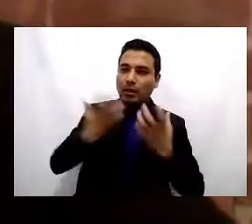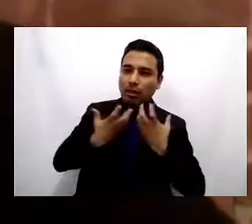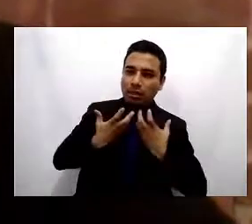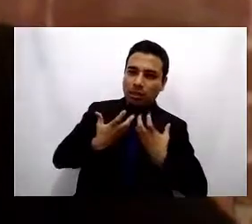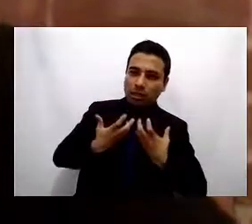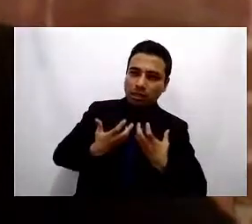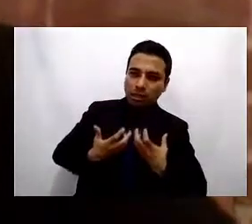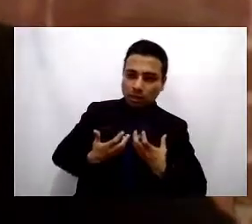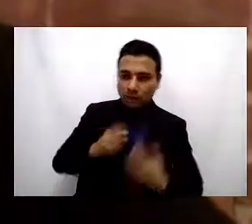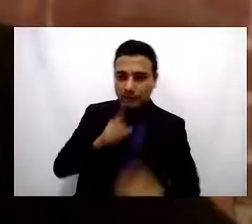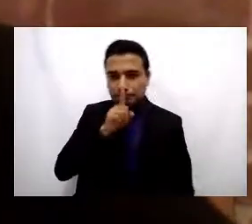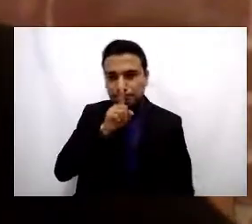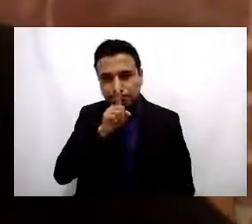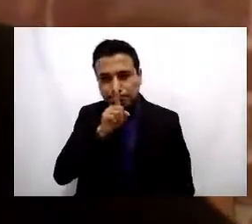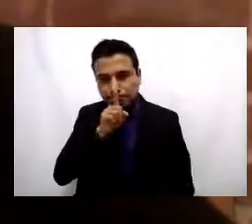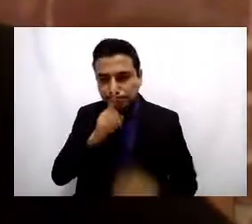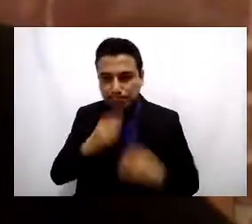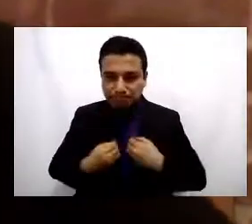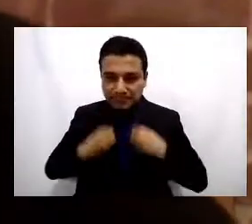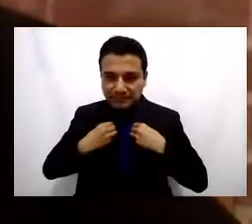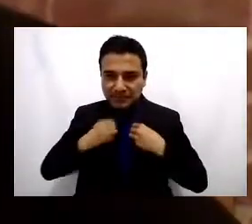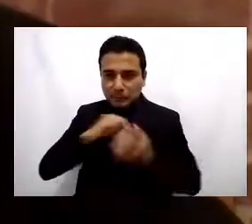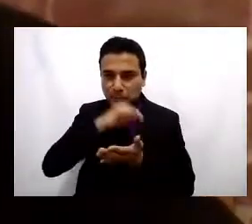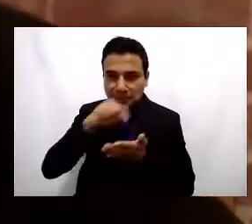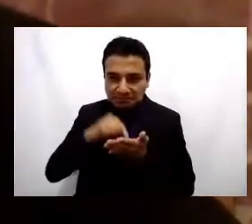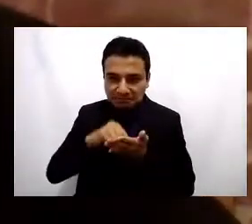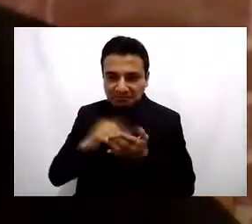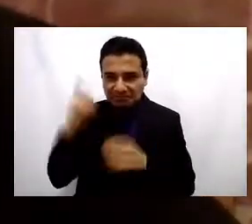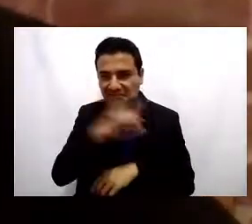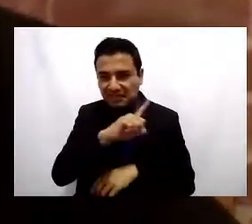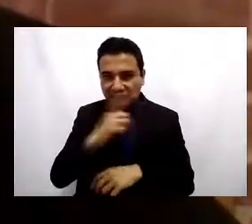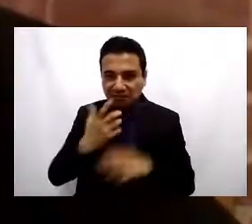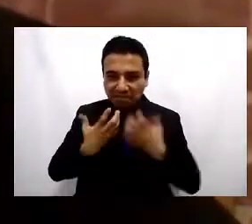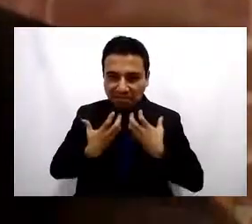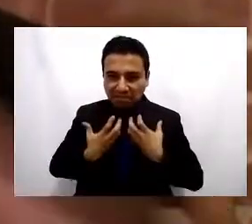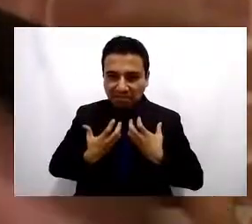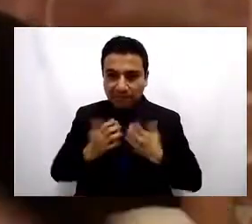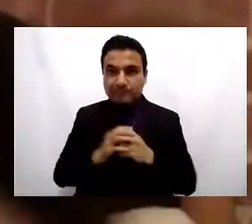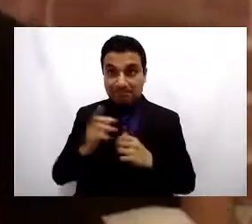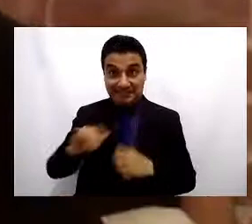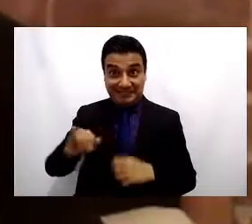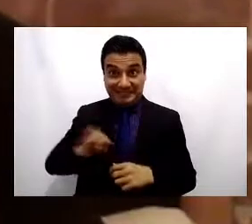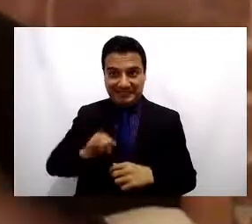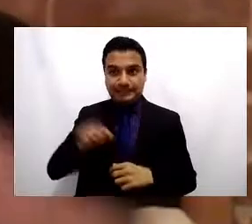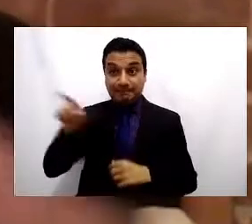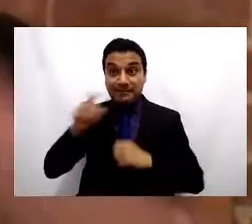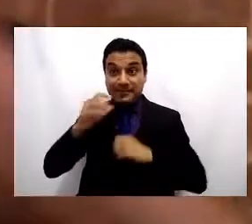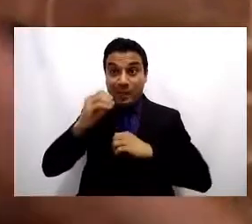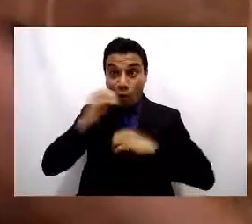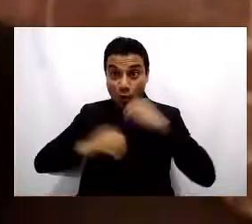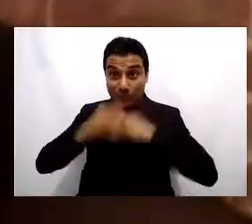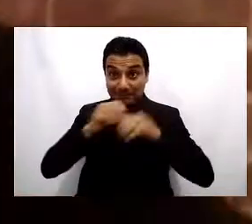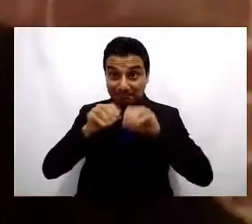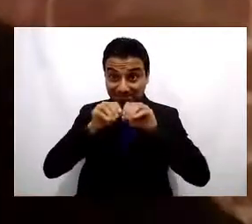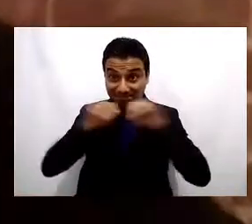paraíso fracasado. Lo curioso es que cuando yo estrené esta obra, inmediatamente